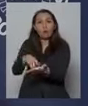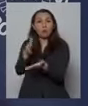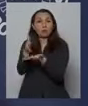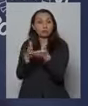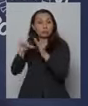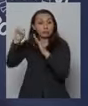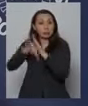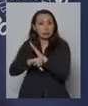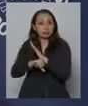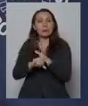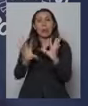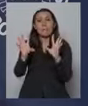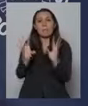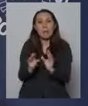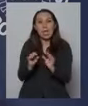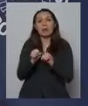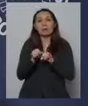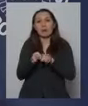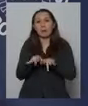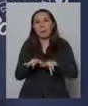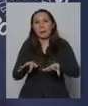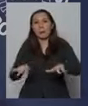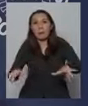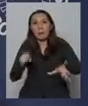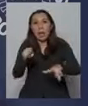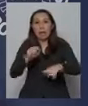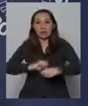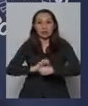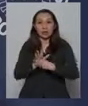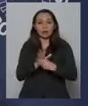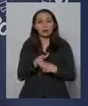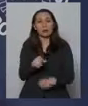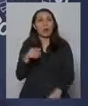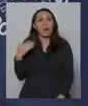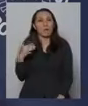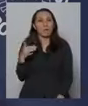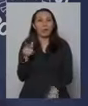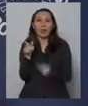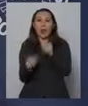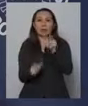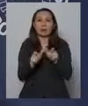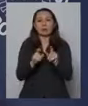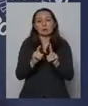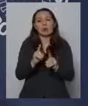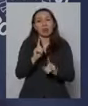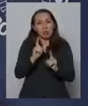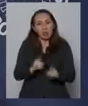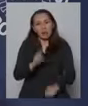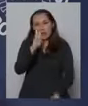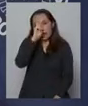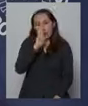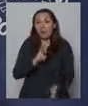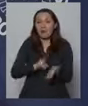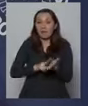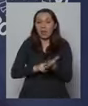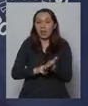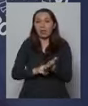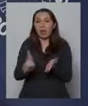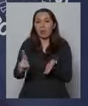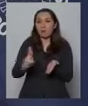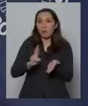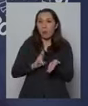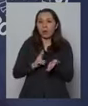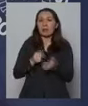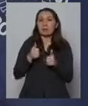cuarentena para disminuir la propagación del virus, es fundamental que las personas la respeten para de verdad tener una